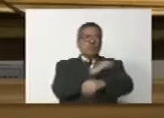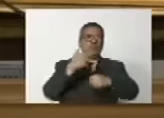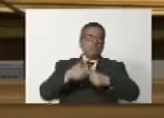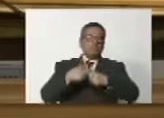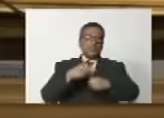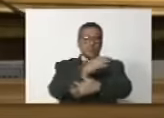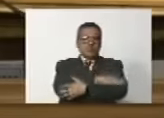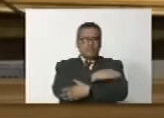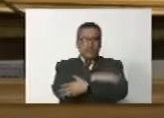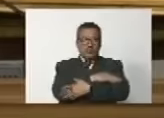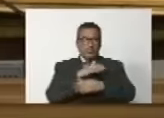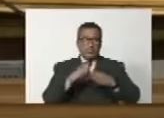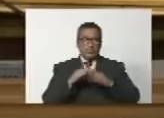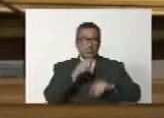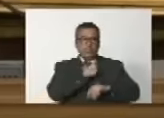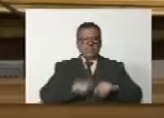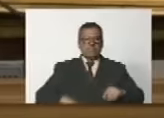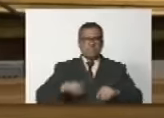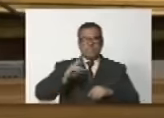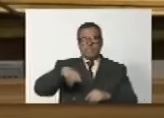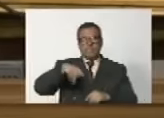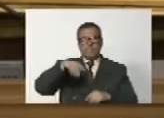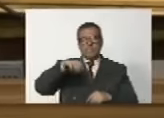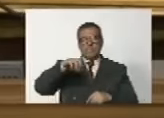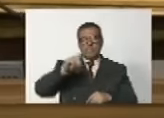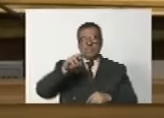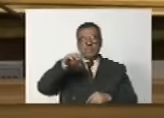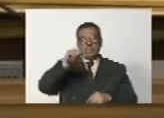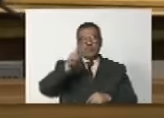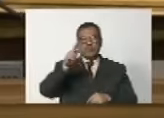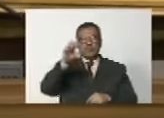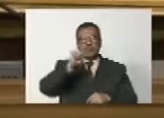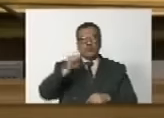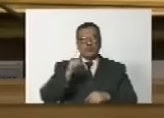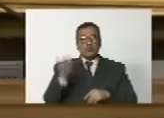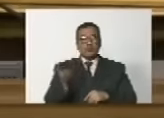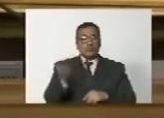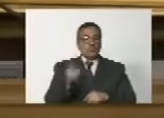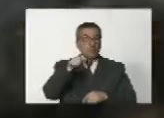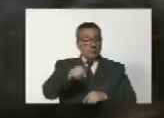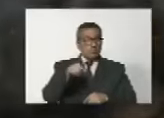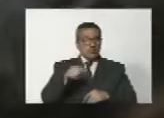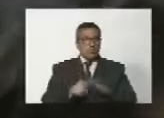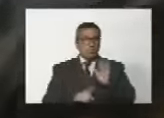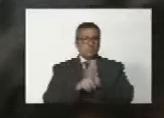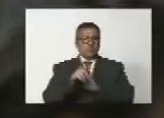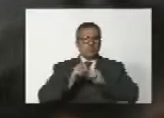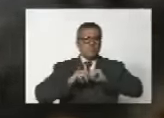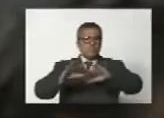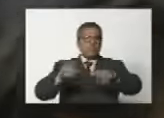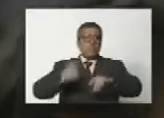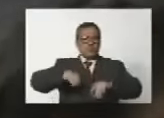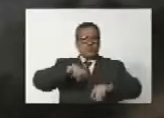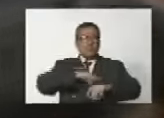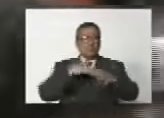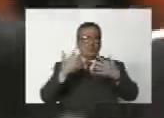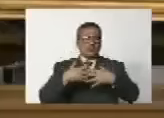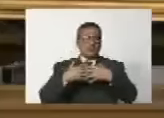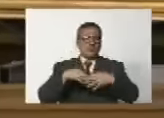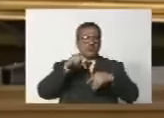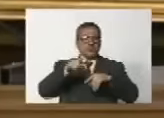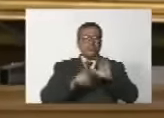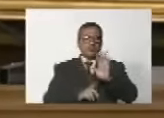Petróleo, felicitaciones al presidente de PDVSA por estos avances importantes que tributarán al crecimiento, la expansión de nuestra industria y por